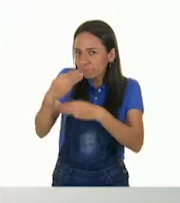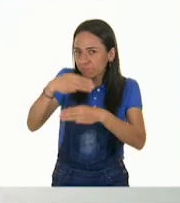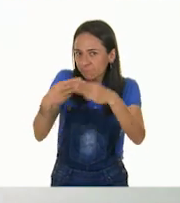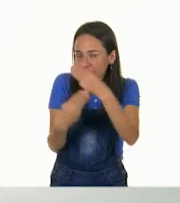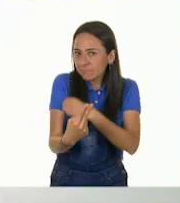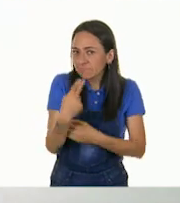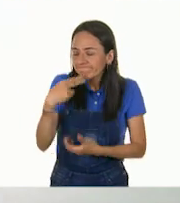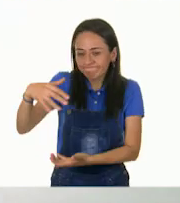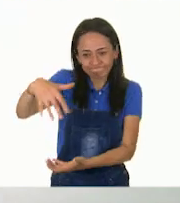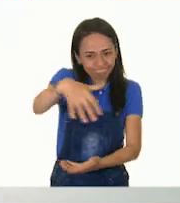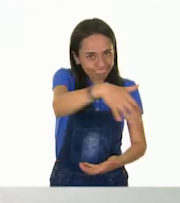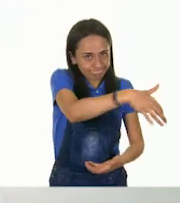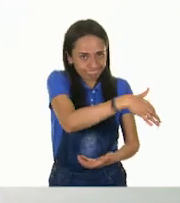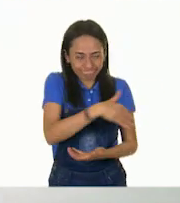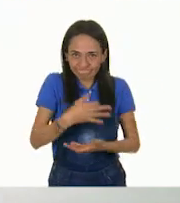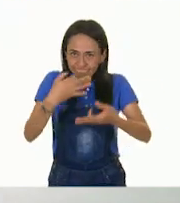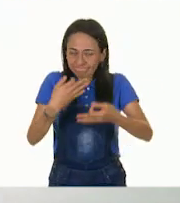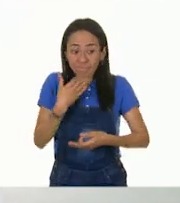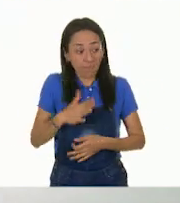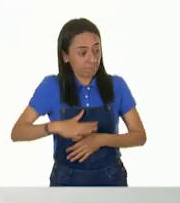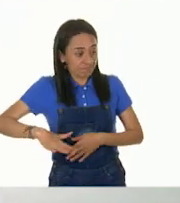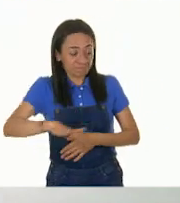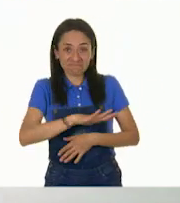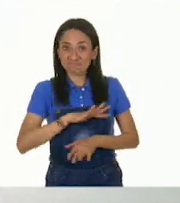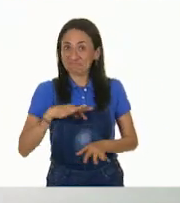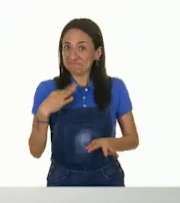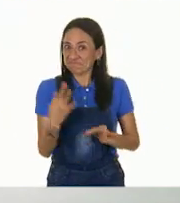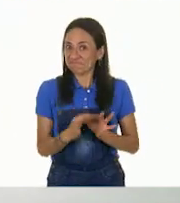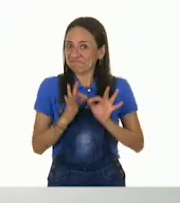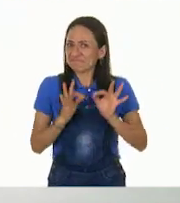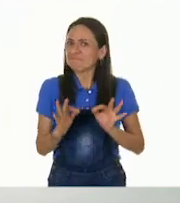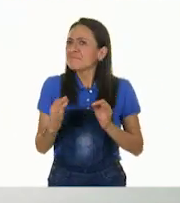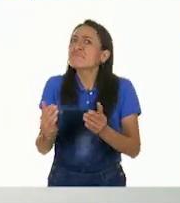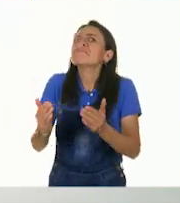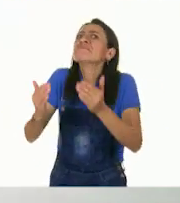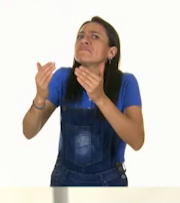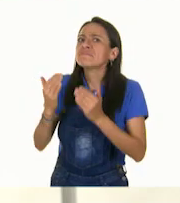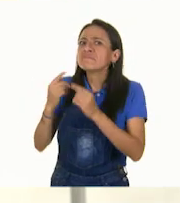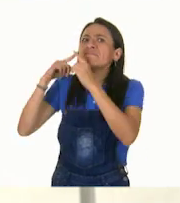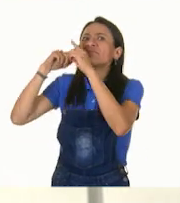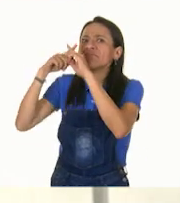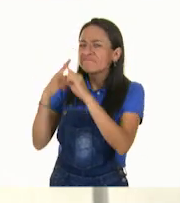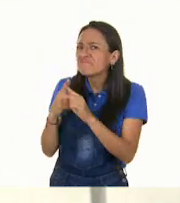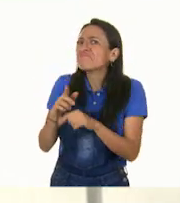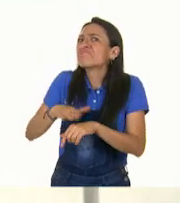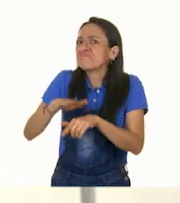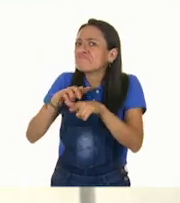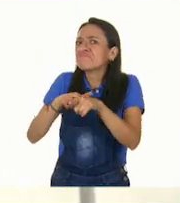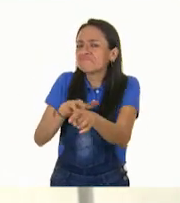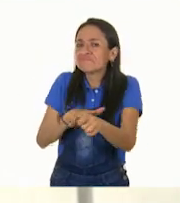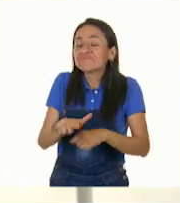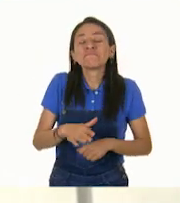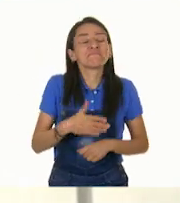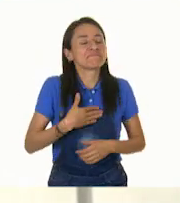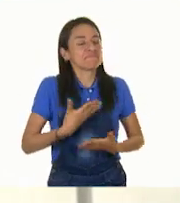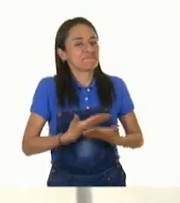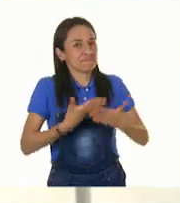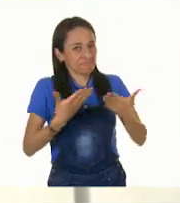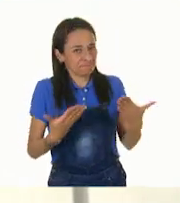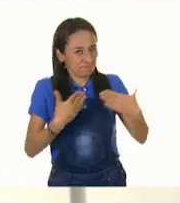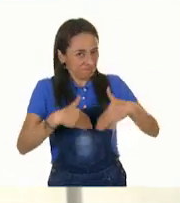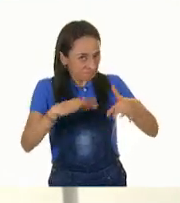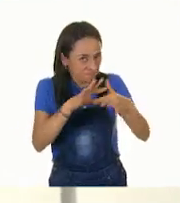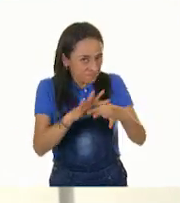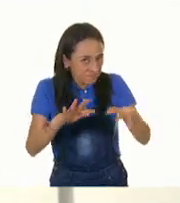espacio despejado que si te voy a explicar las ubicaciones que nosotros conocemos